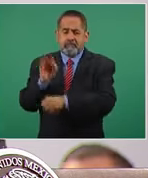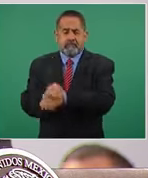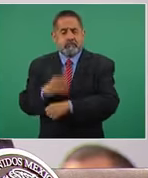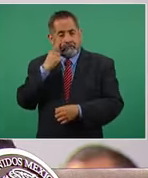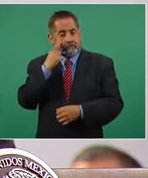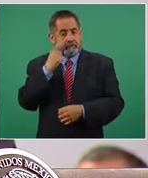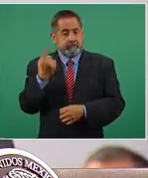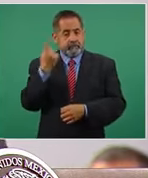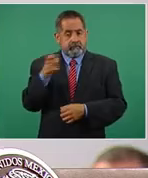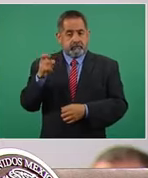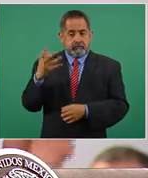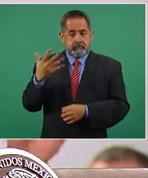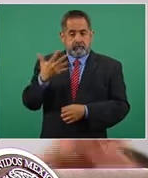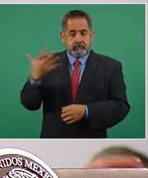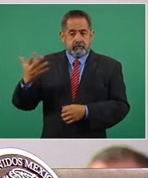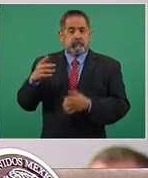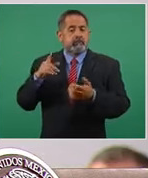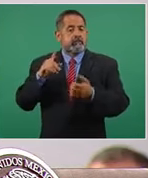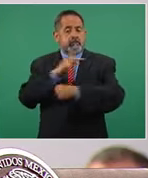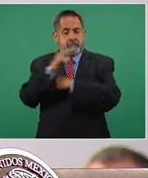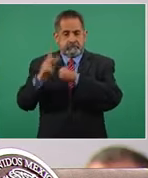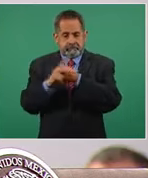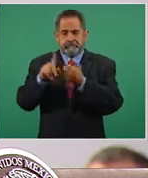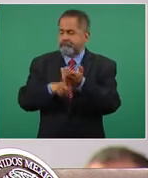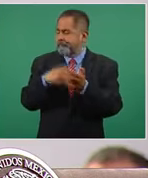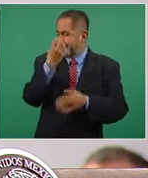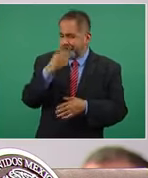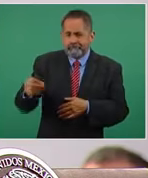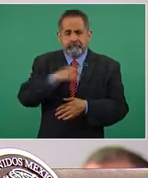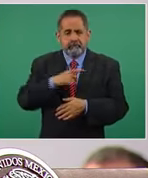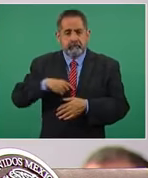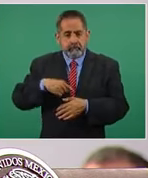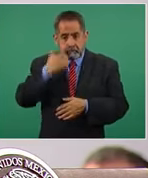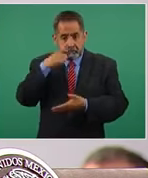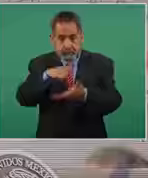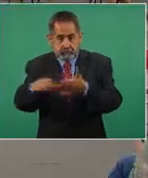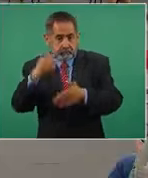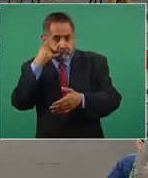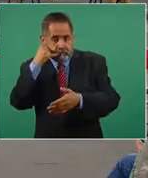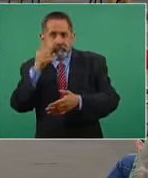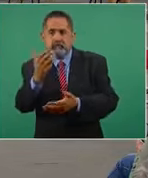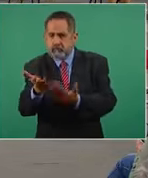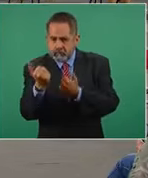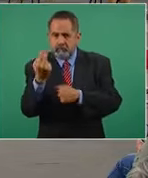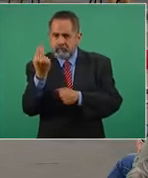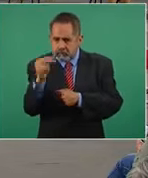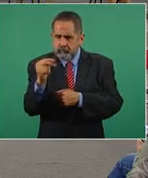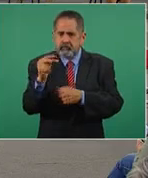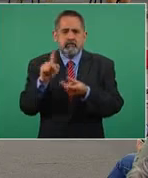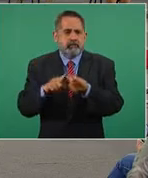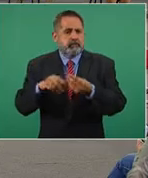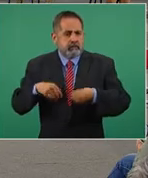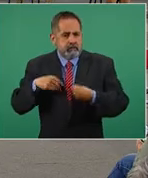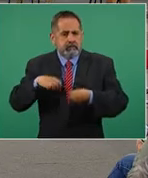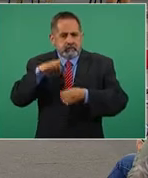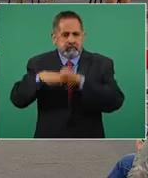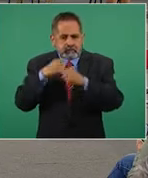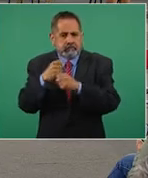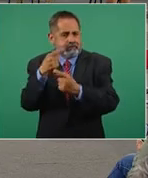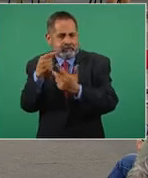155 países tienen ya registro obligatorio de teléfonos móviles. Y hablamos de países de diferente